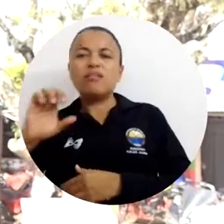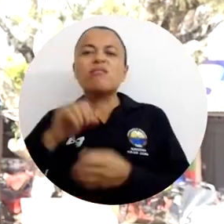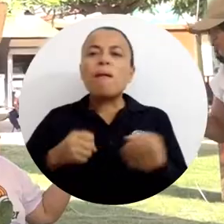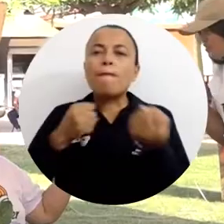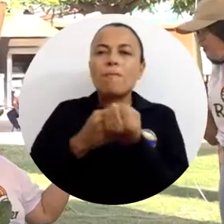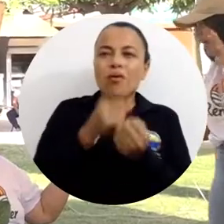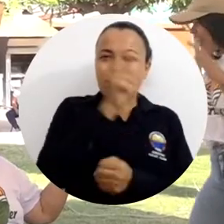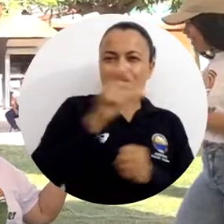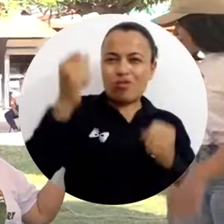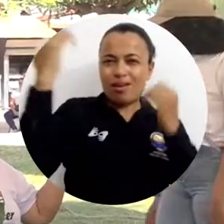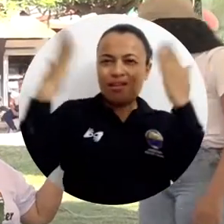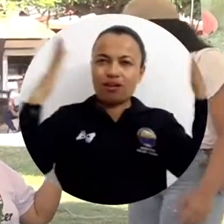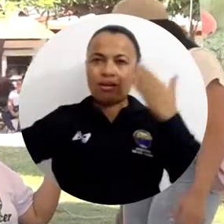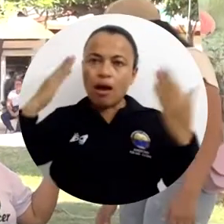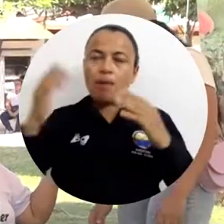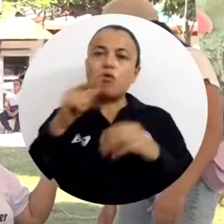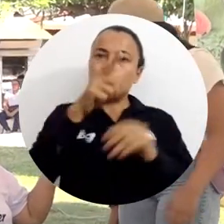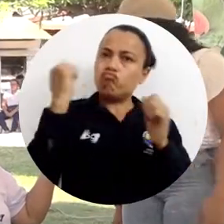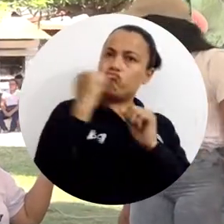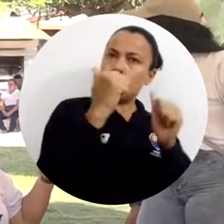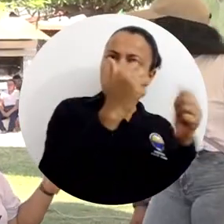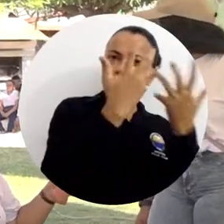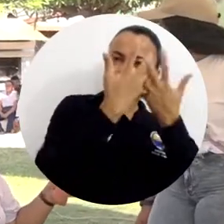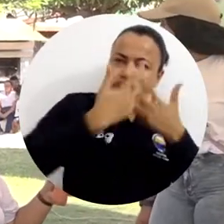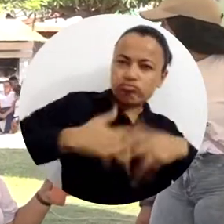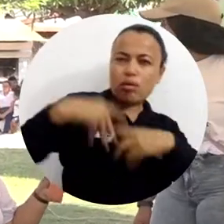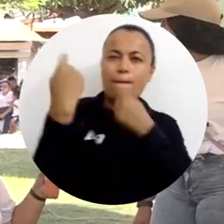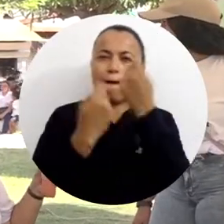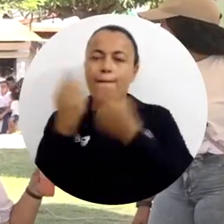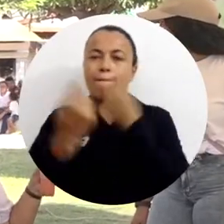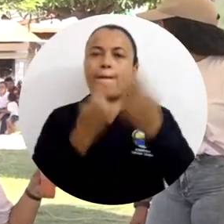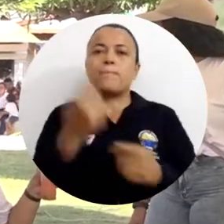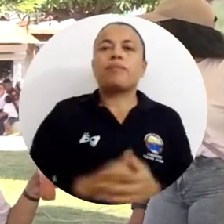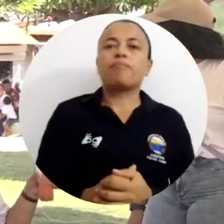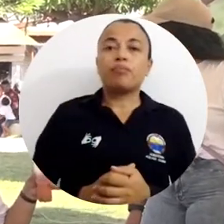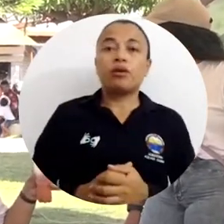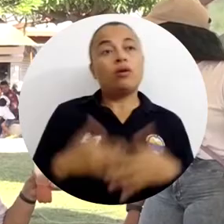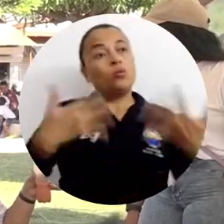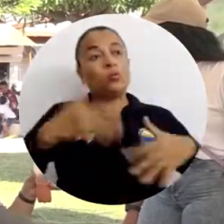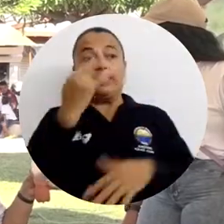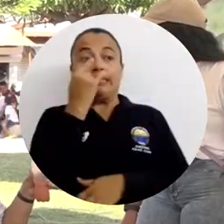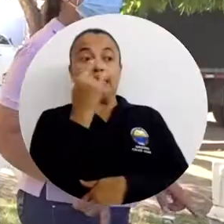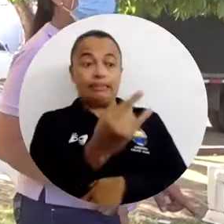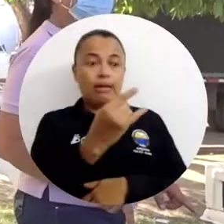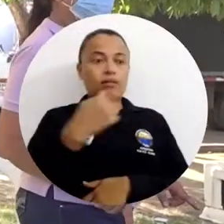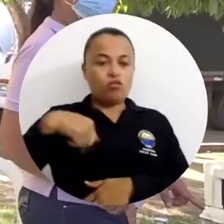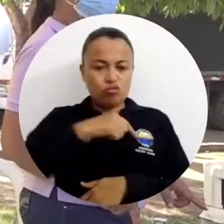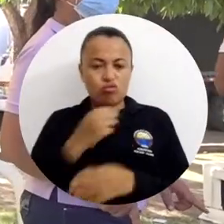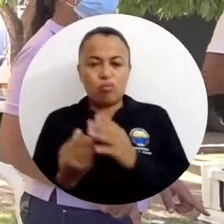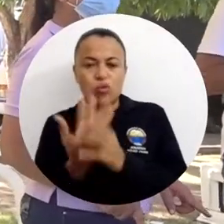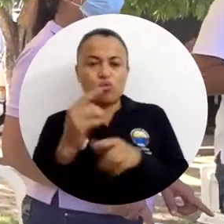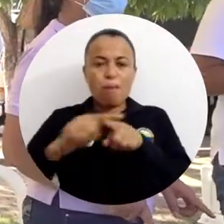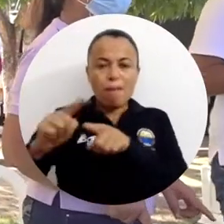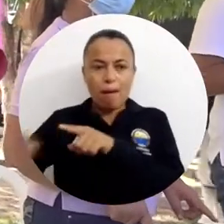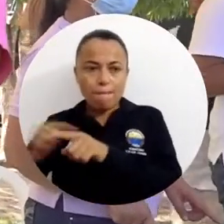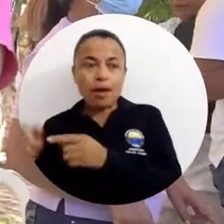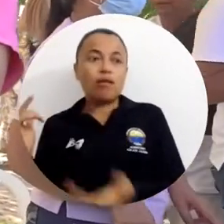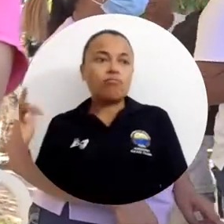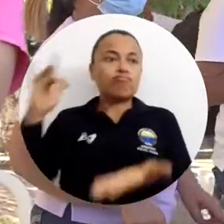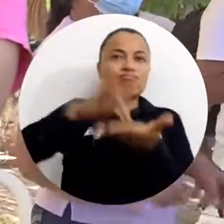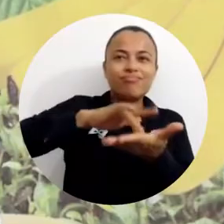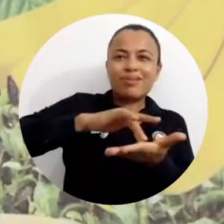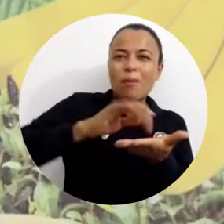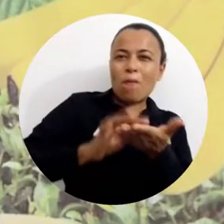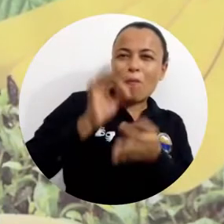rurales. Nos parece interesante porque es una forma de mostrar nuestros productos, llevar todo a la cabecera, porque siempre trabajamos allá en la unidad